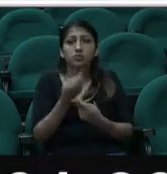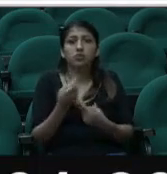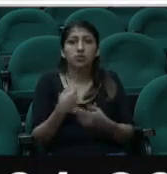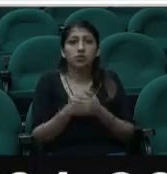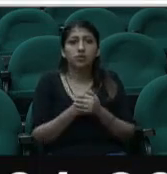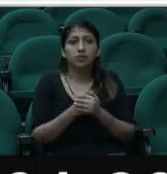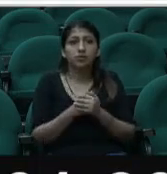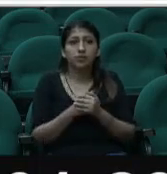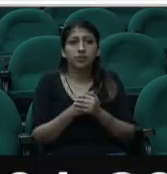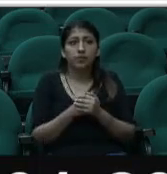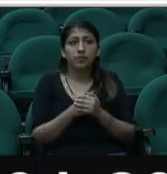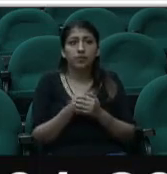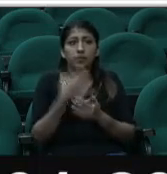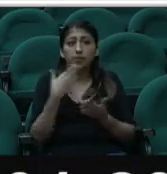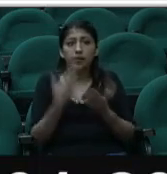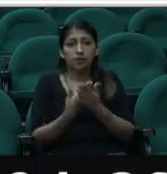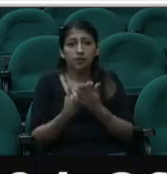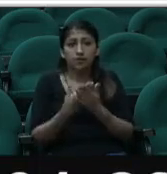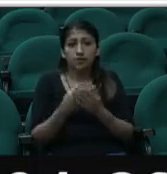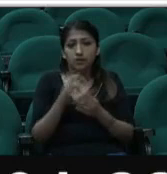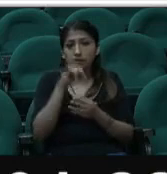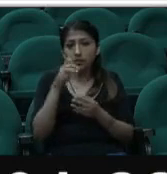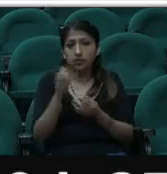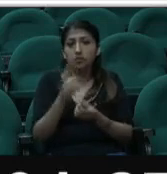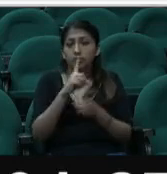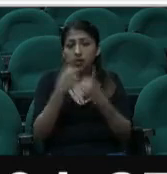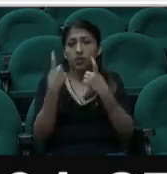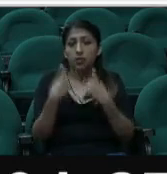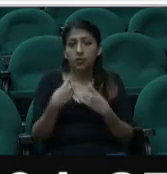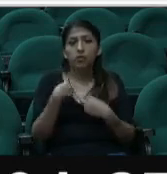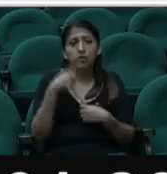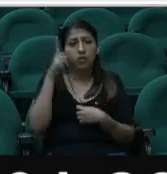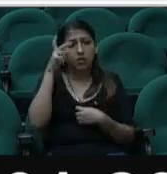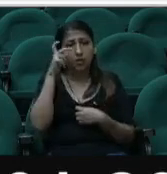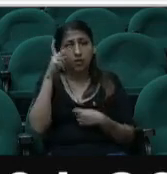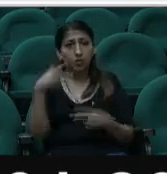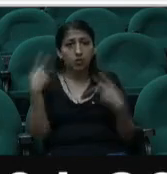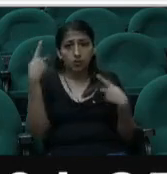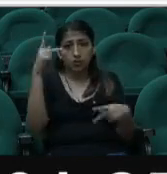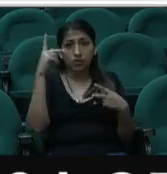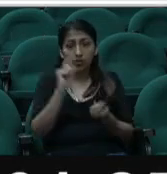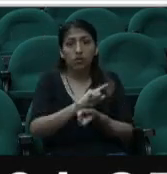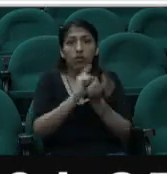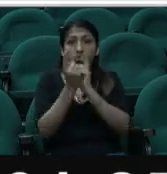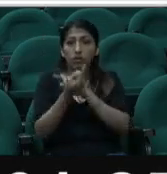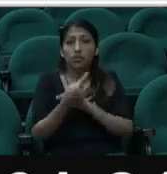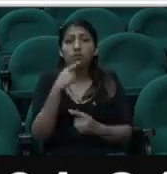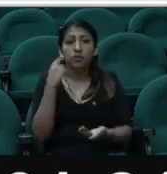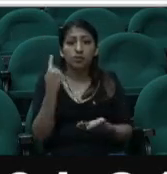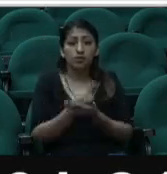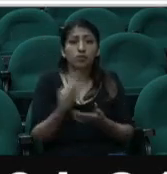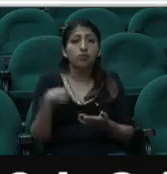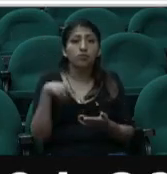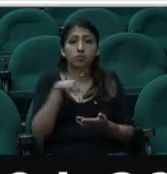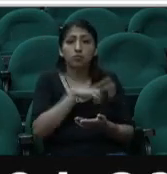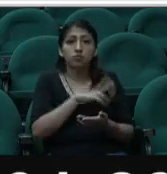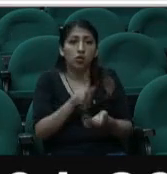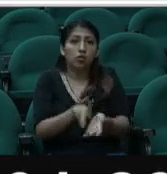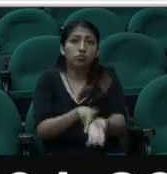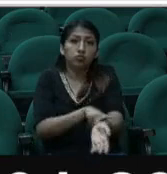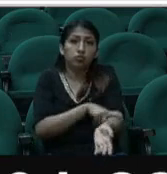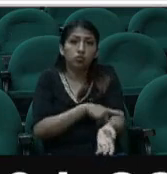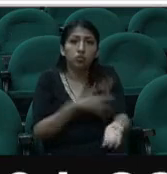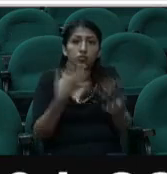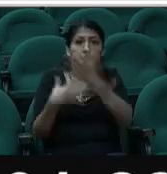responder muchísimas gracias estimadas ya sí por la pregunta yo creo que la política debe cambiar definitivamente nosotros hemos estado acostumbrados